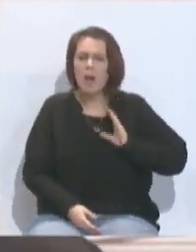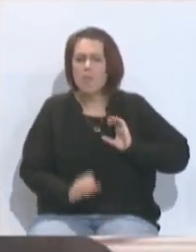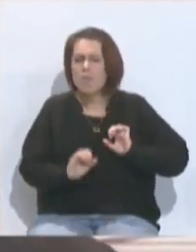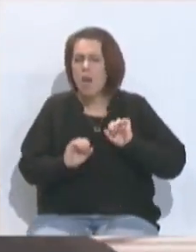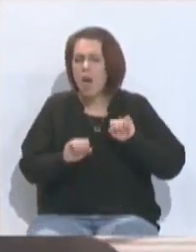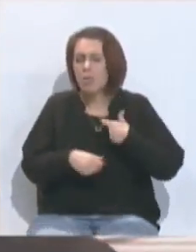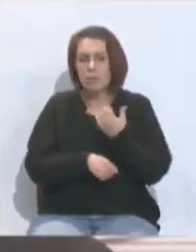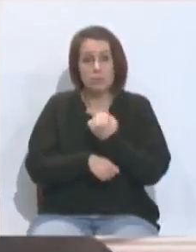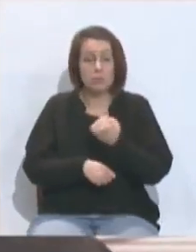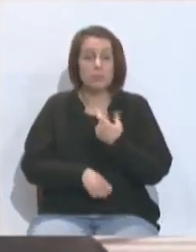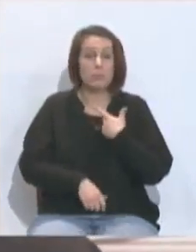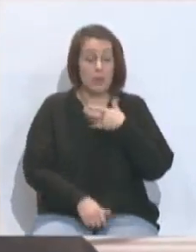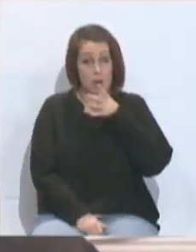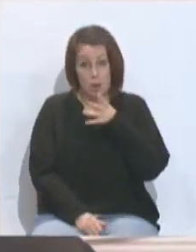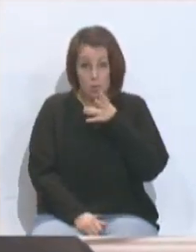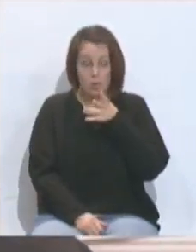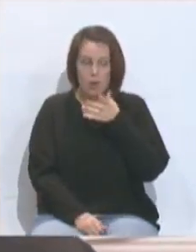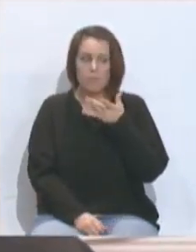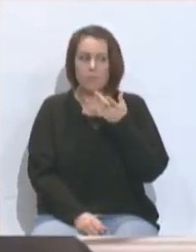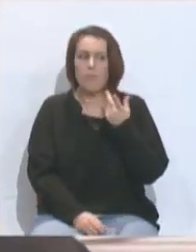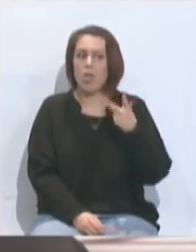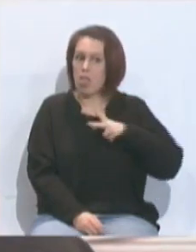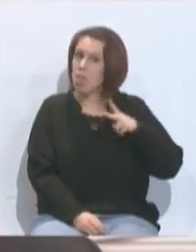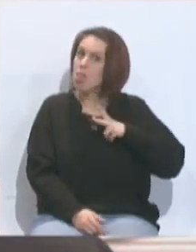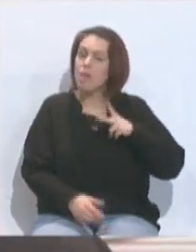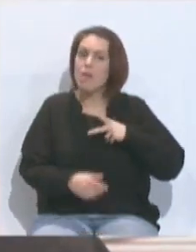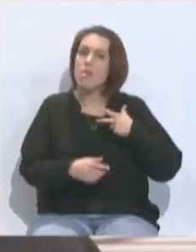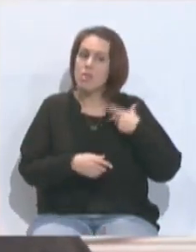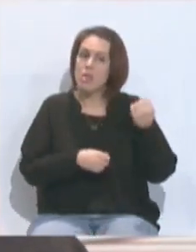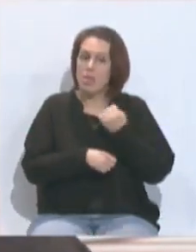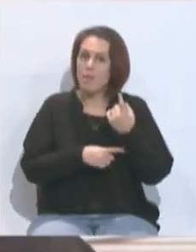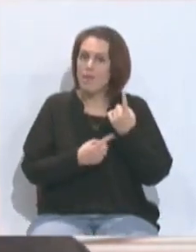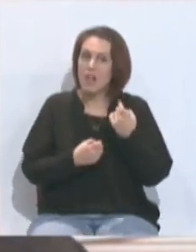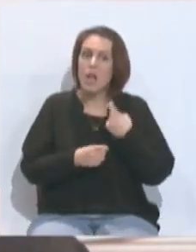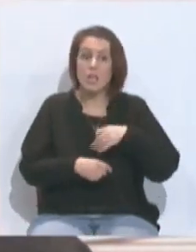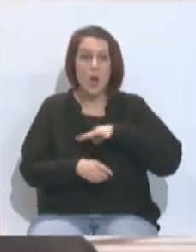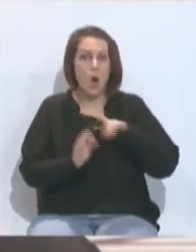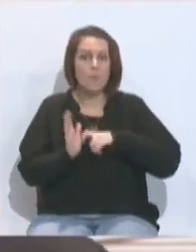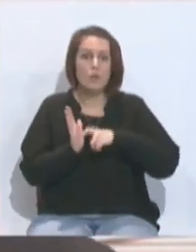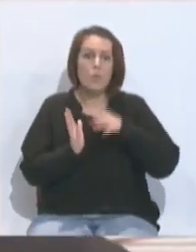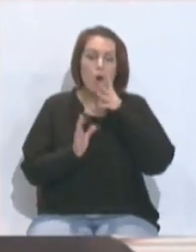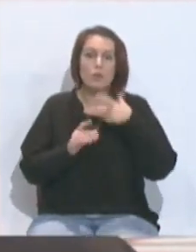diciembre y ahora pues nos debe parte de diciembre y todo enero, porque ha entrado una